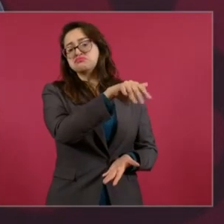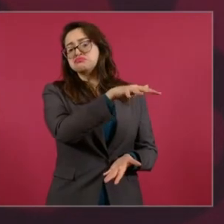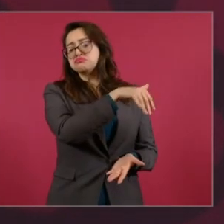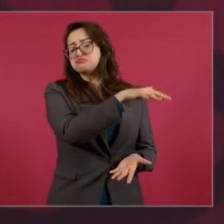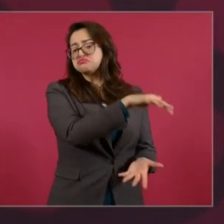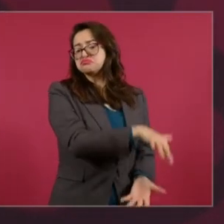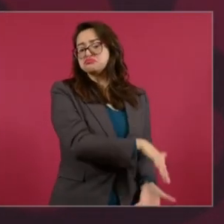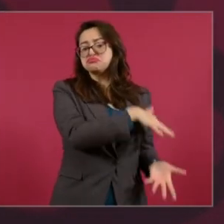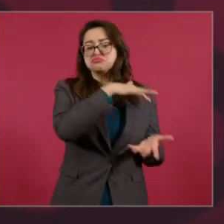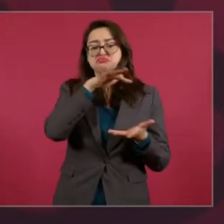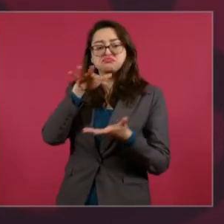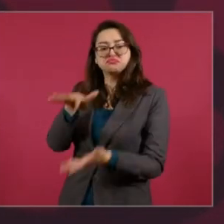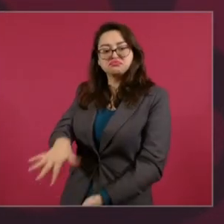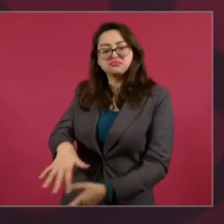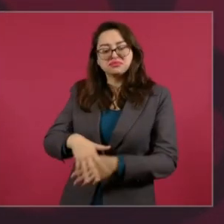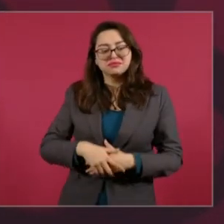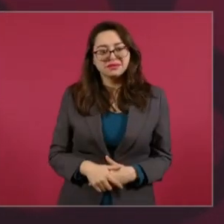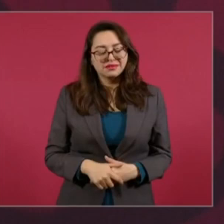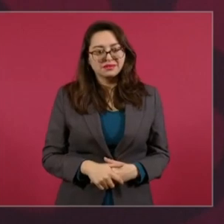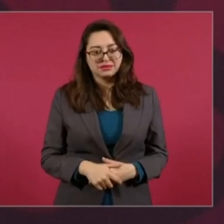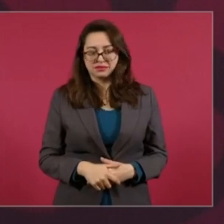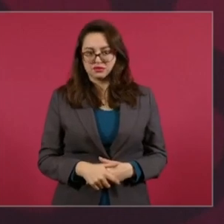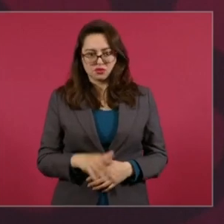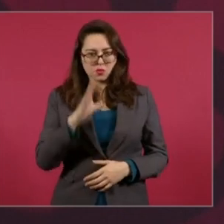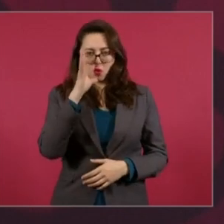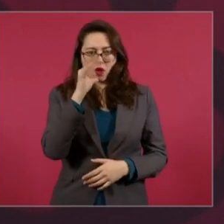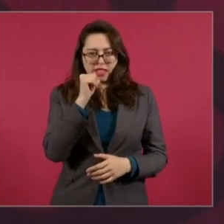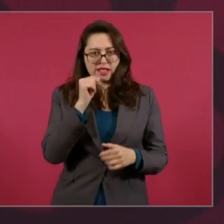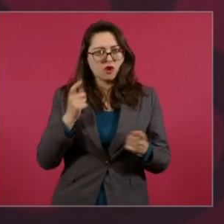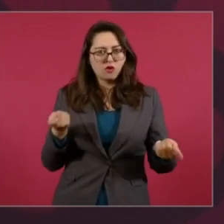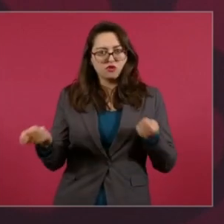¿Qué no se puede llegar a un acuerdo y regularlas?